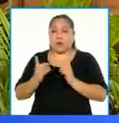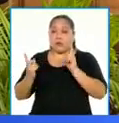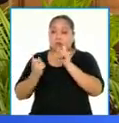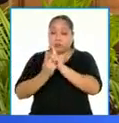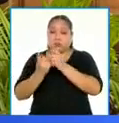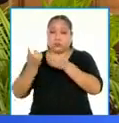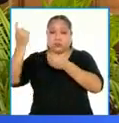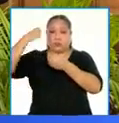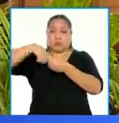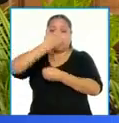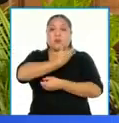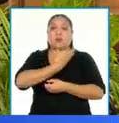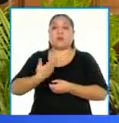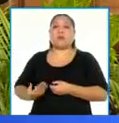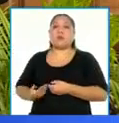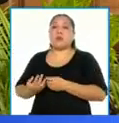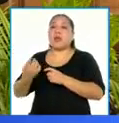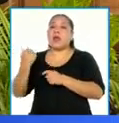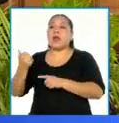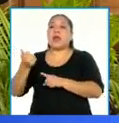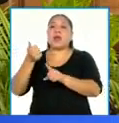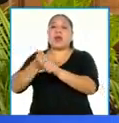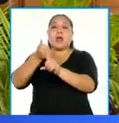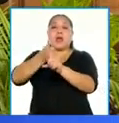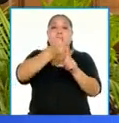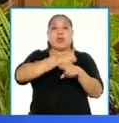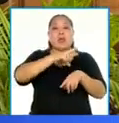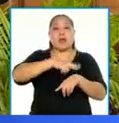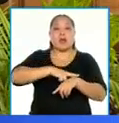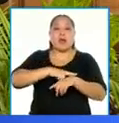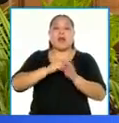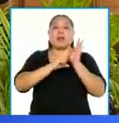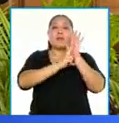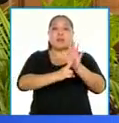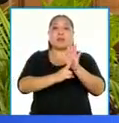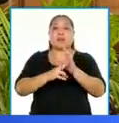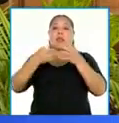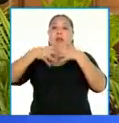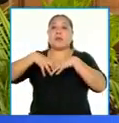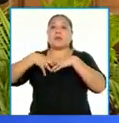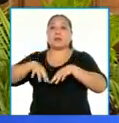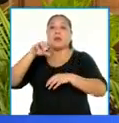de la República y los representantes de la empresa Sauder,